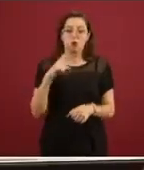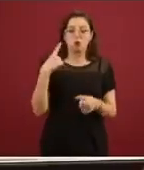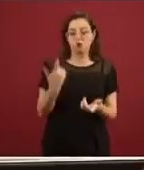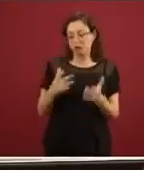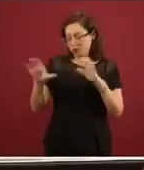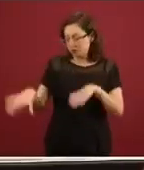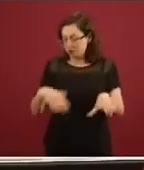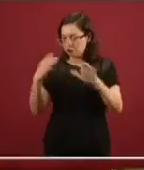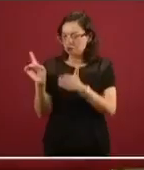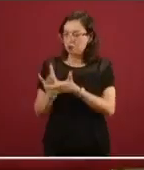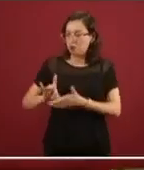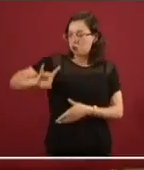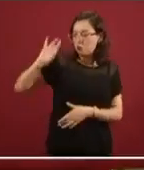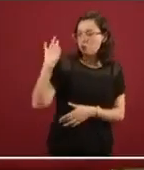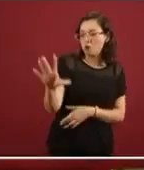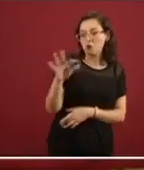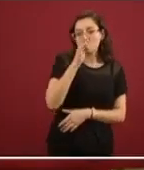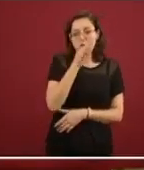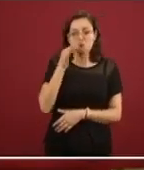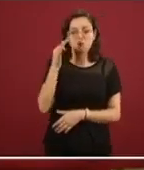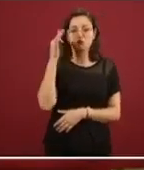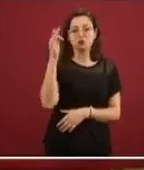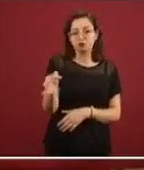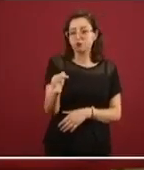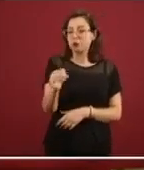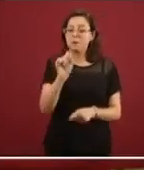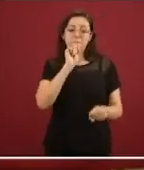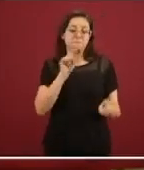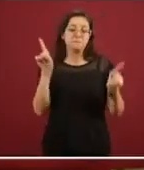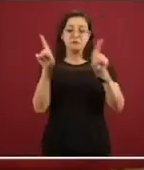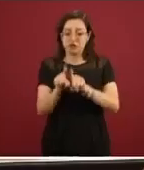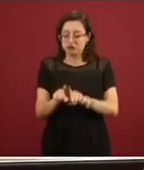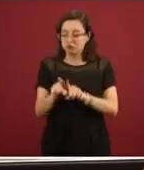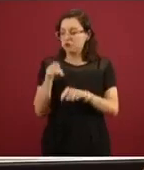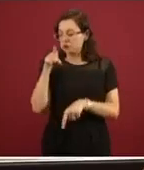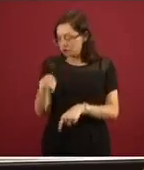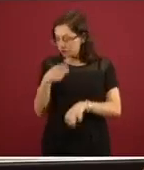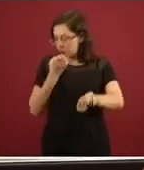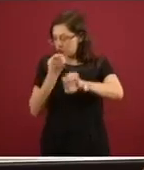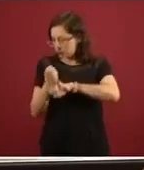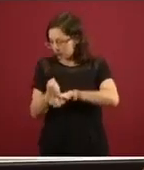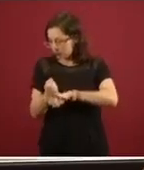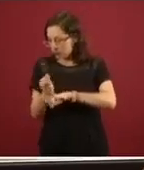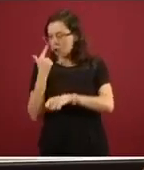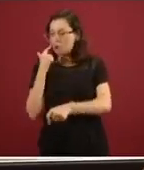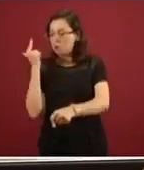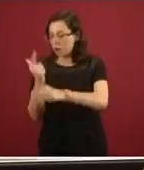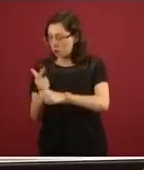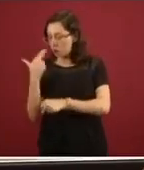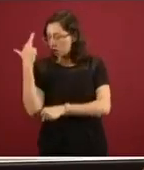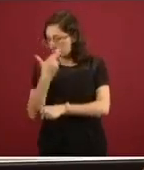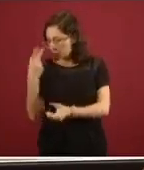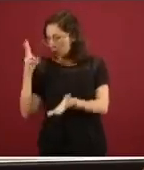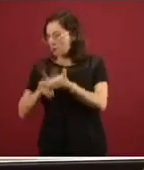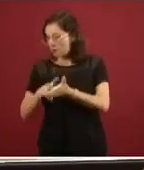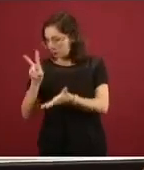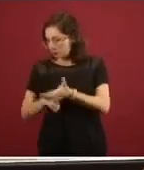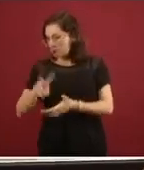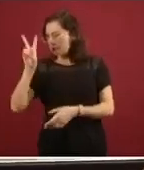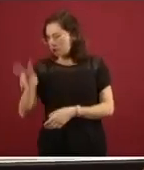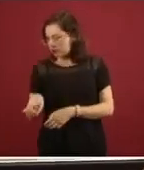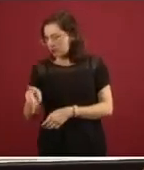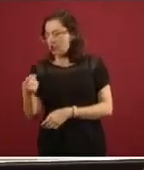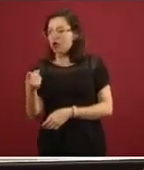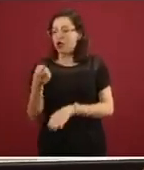la computadora, notifica, en ese mismo tiempo real lo ve la jurisdicción, lo revisa, lo valida, lo ve la